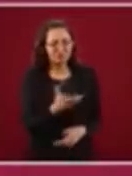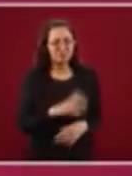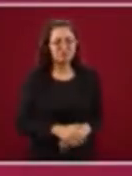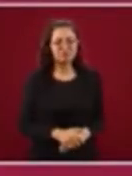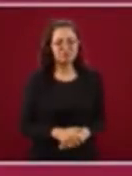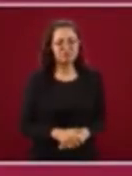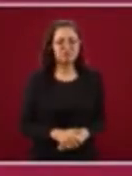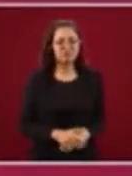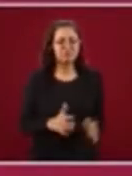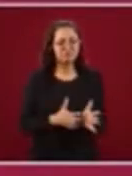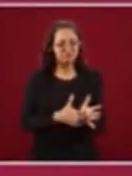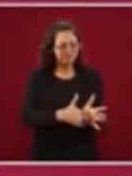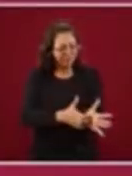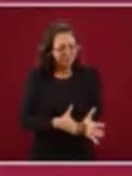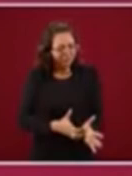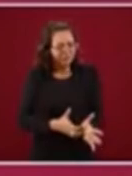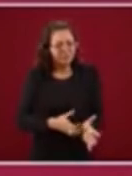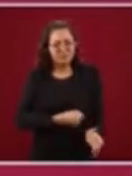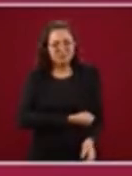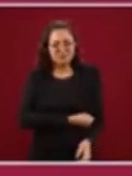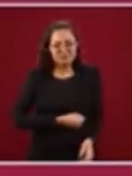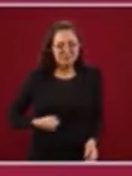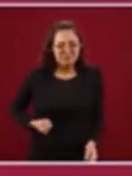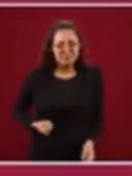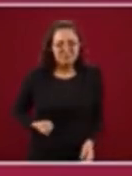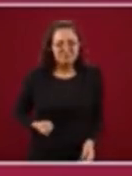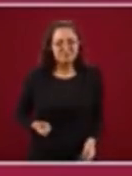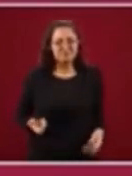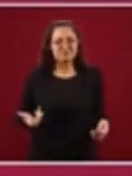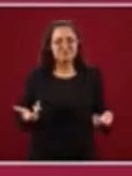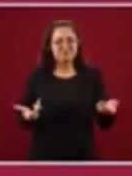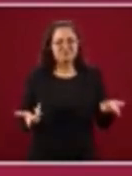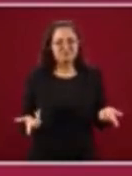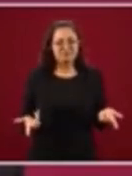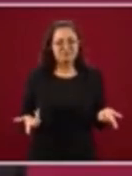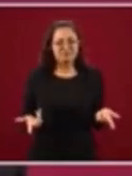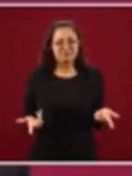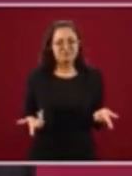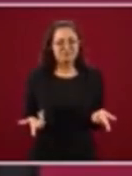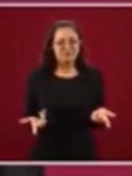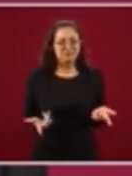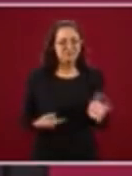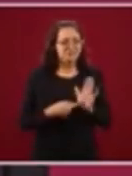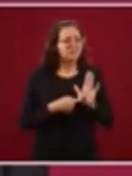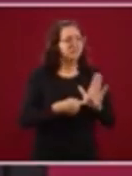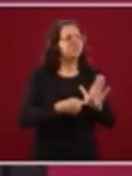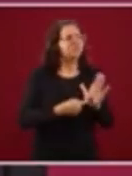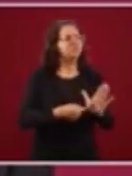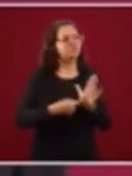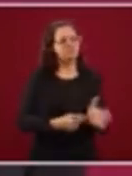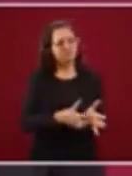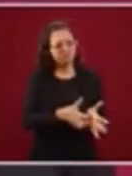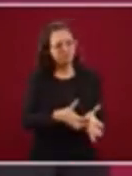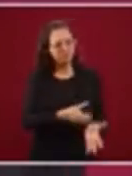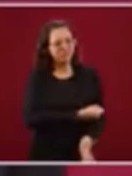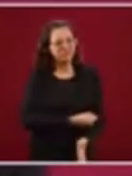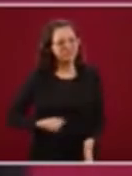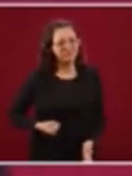actuando con austeridad y eso es el distintivo del gobierno,